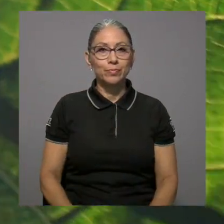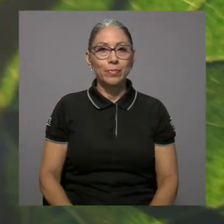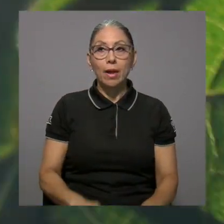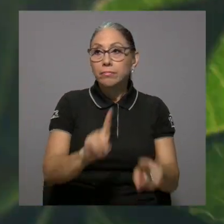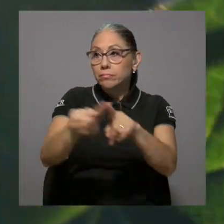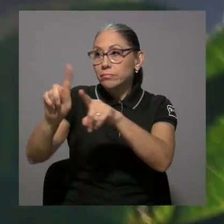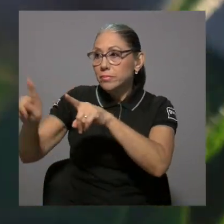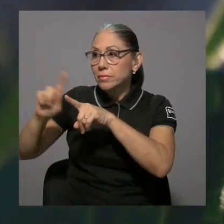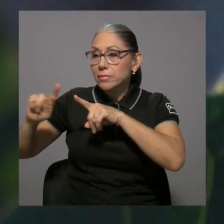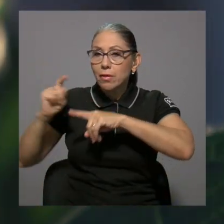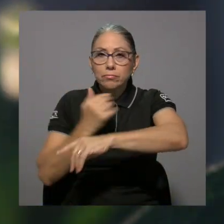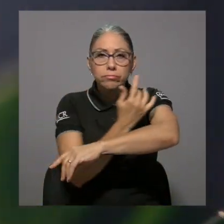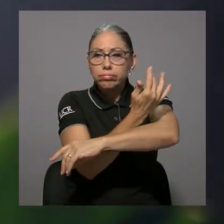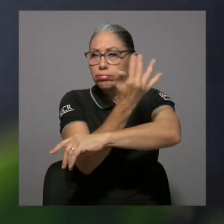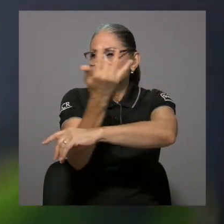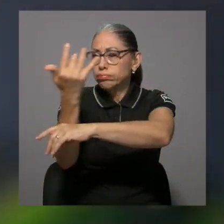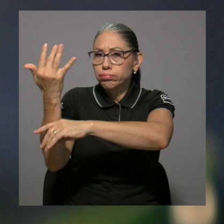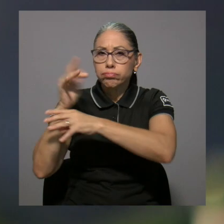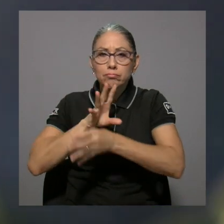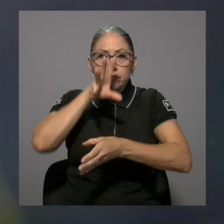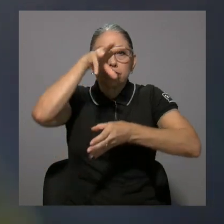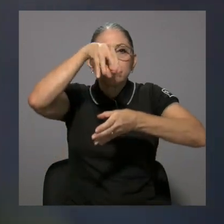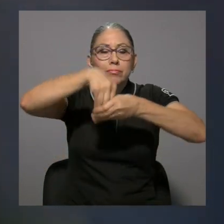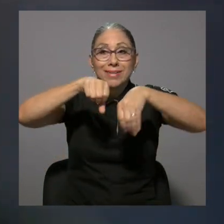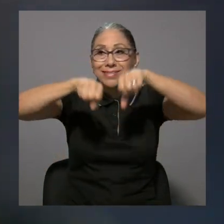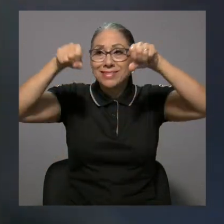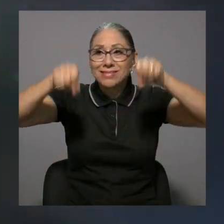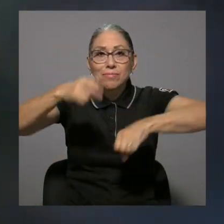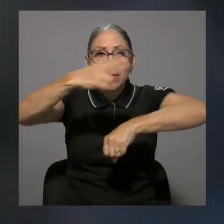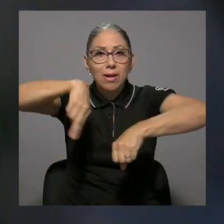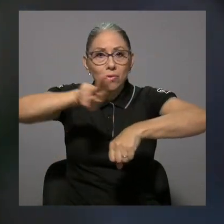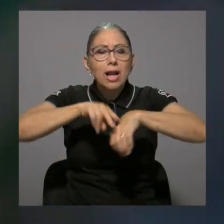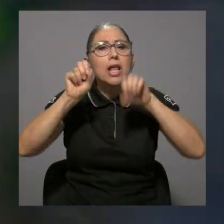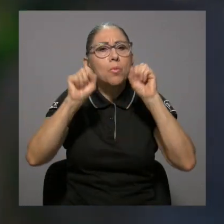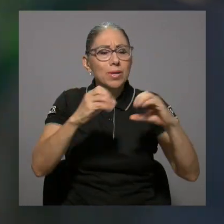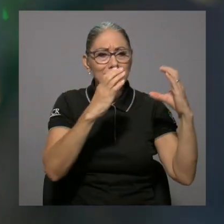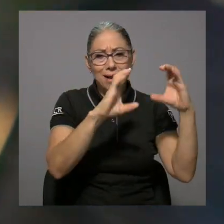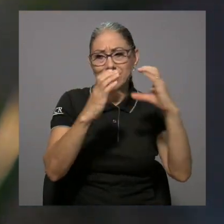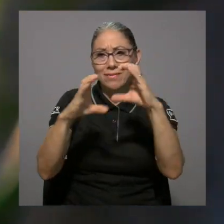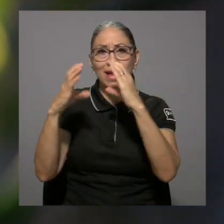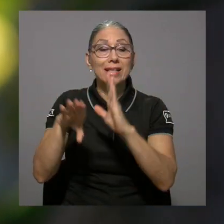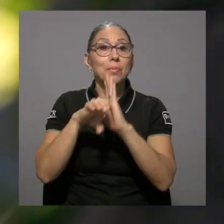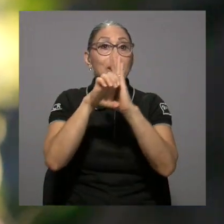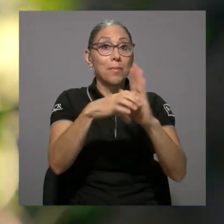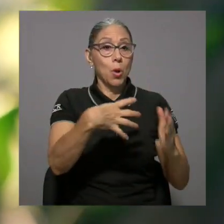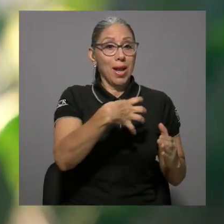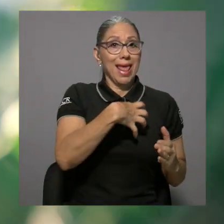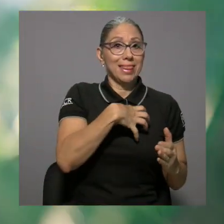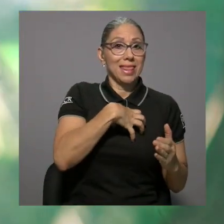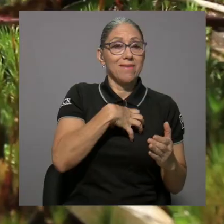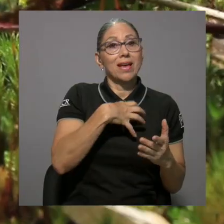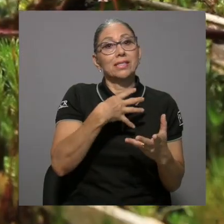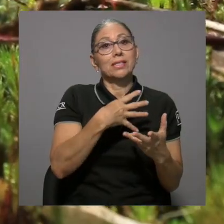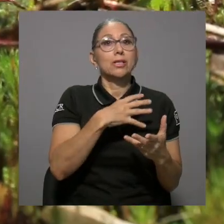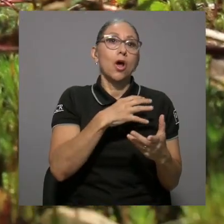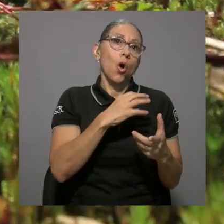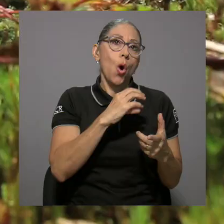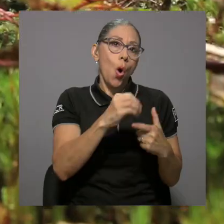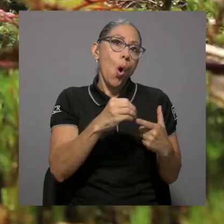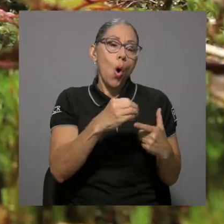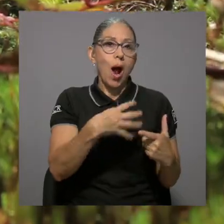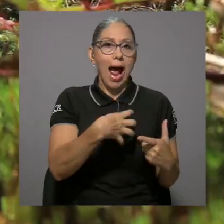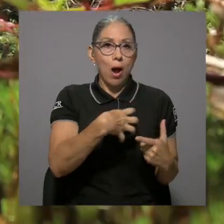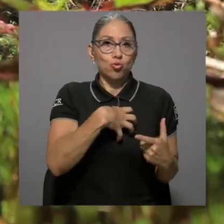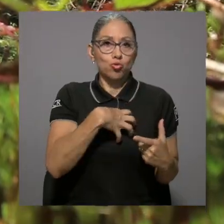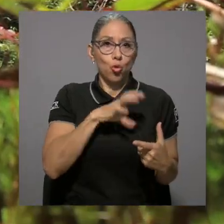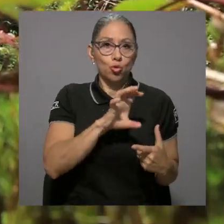Las especies vegetales forman parte del ecosistema y pueden ser clasificadas como especies nativas o autóctonas y las